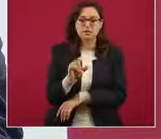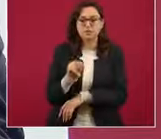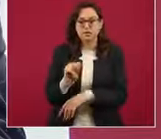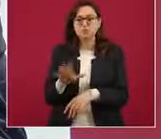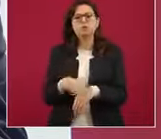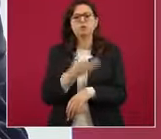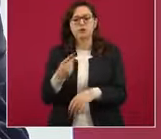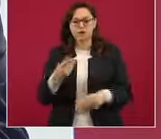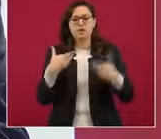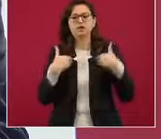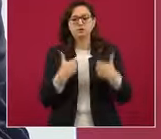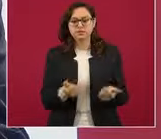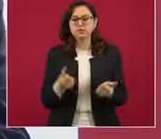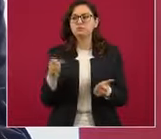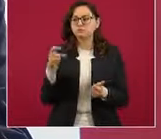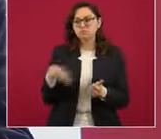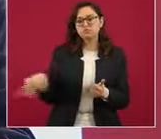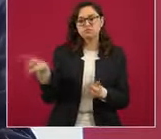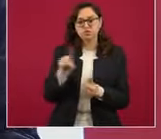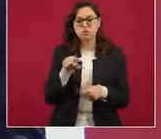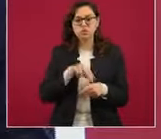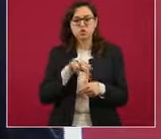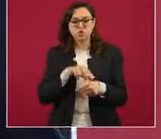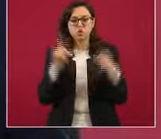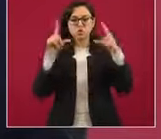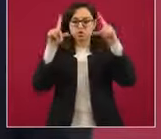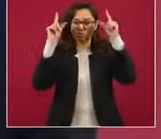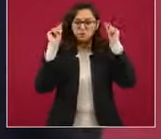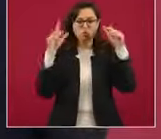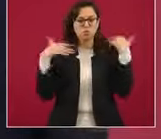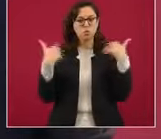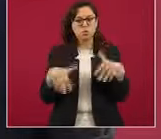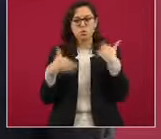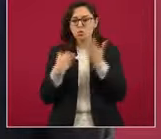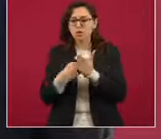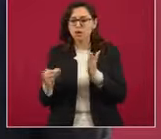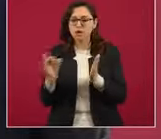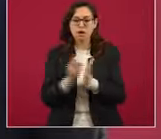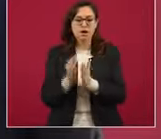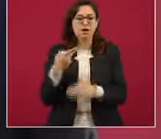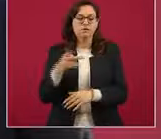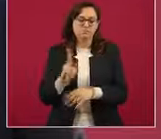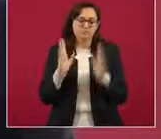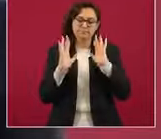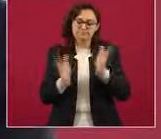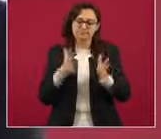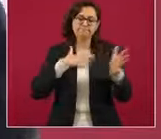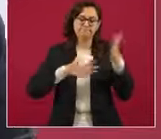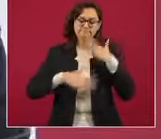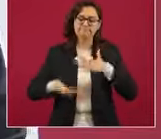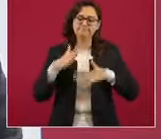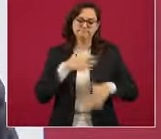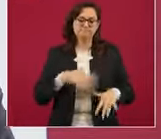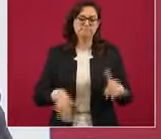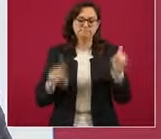médicos, de las enfermeras, la verdad, son héroes, son heroínas, y por eso